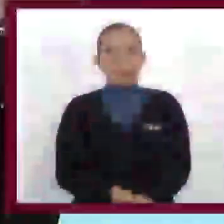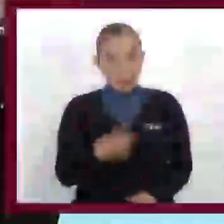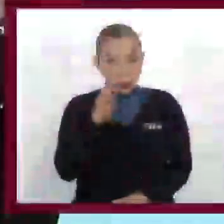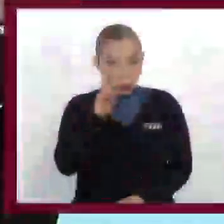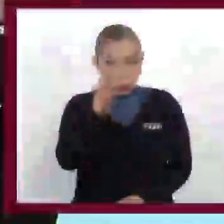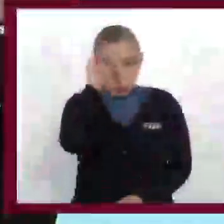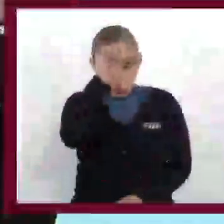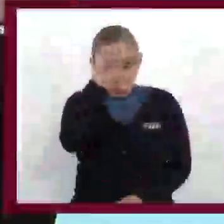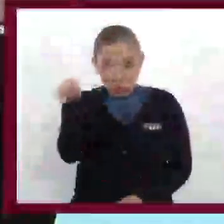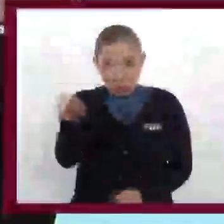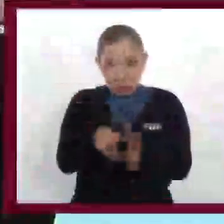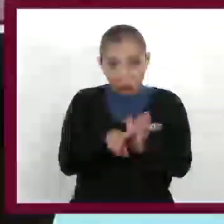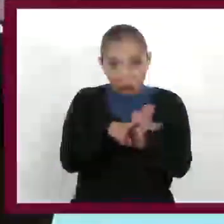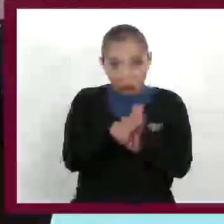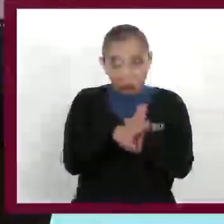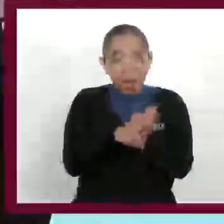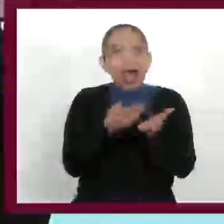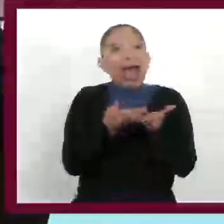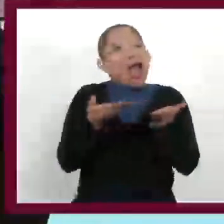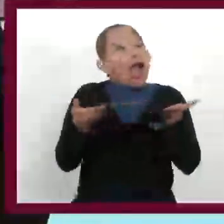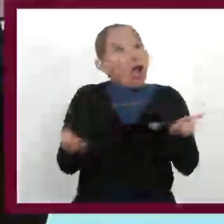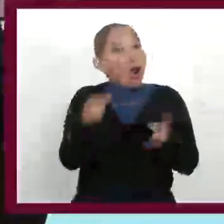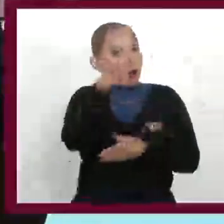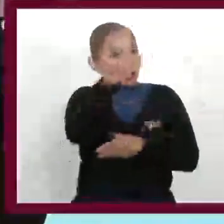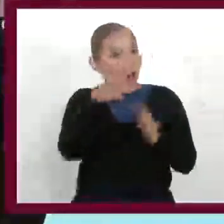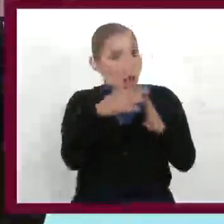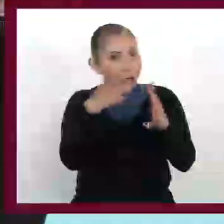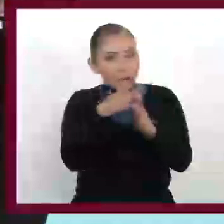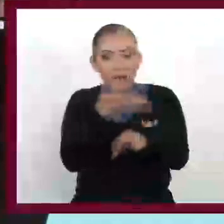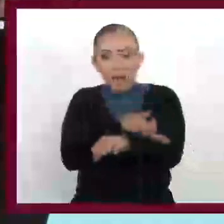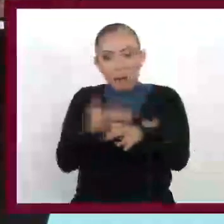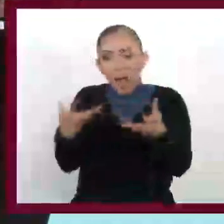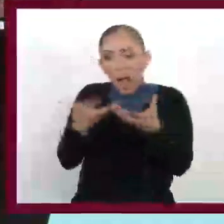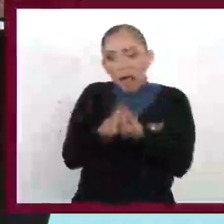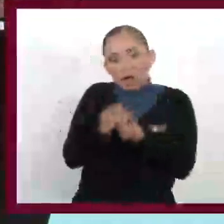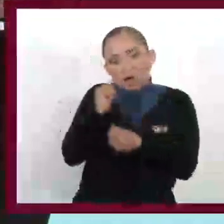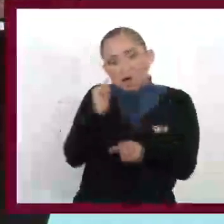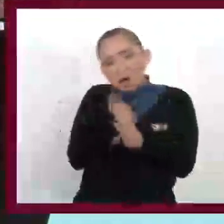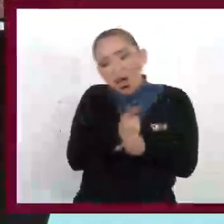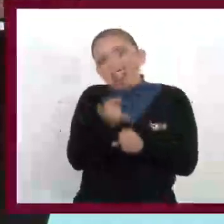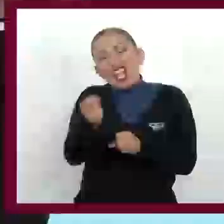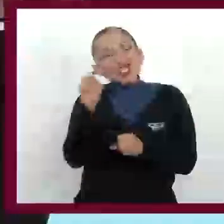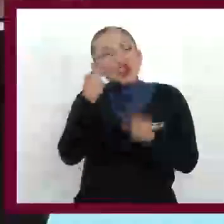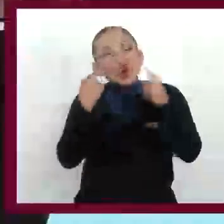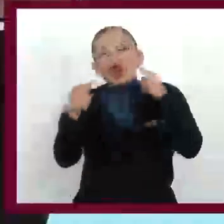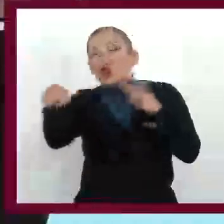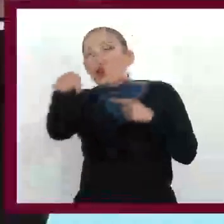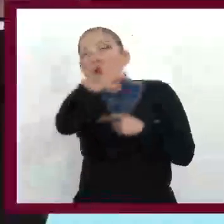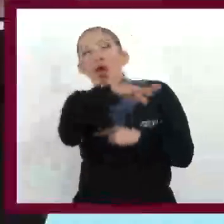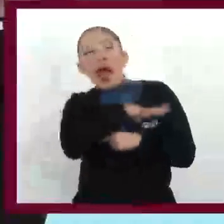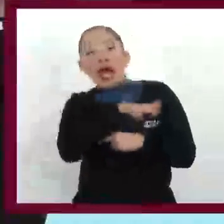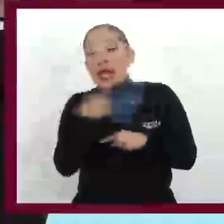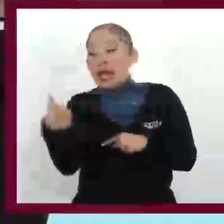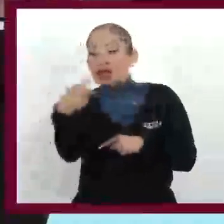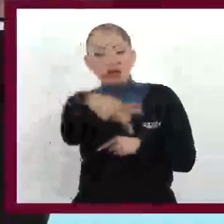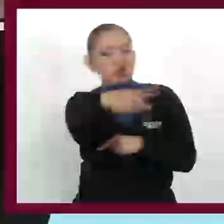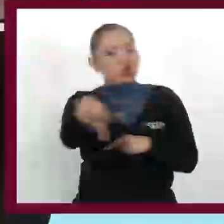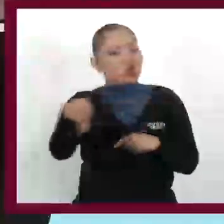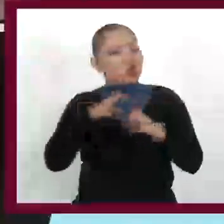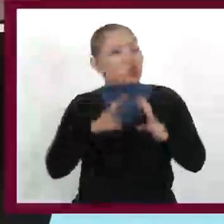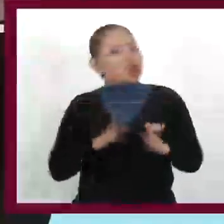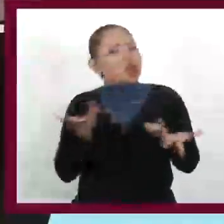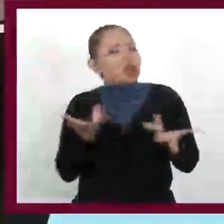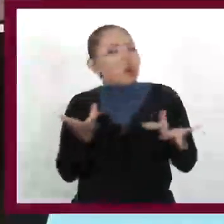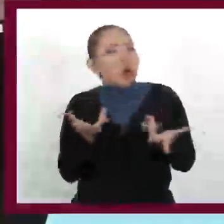¿Qué les pareció el video? Es tiempo de que en su casa y con su familia descubran qué sonidos pueden obtener cada quien con